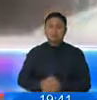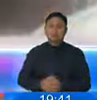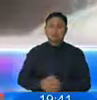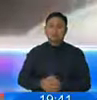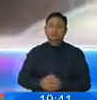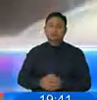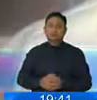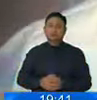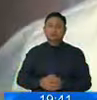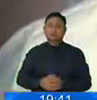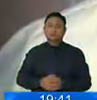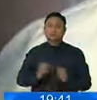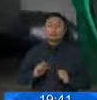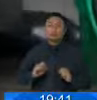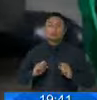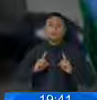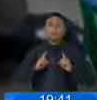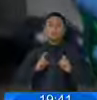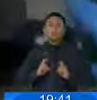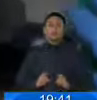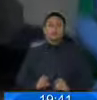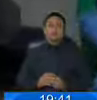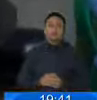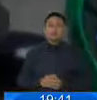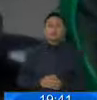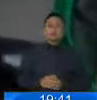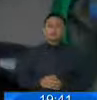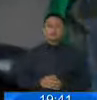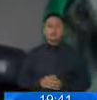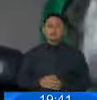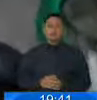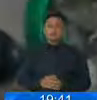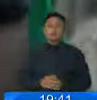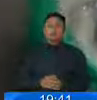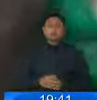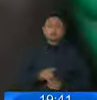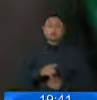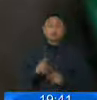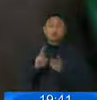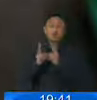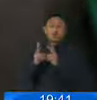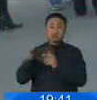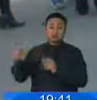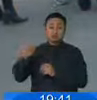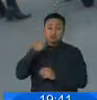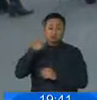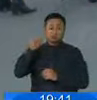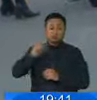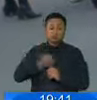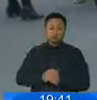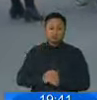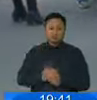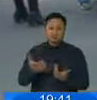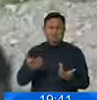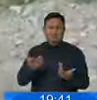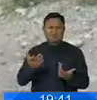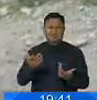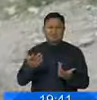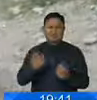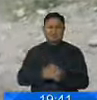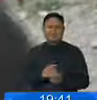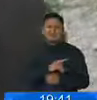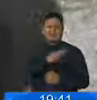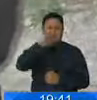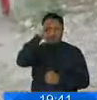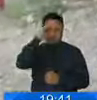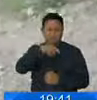Hombre, la de ahí es para el cáncer. Versión que fue confirmada por sus vecinos, los que se mostraban extrañados con el